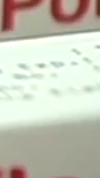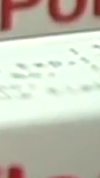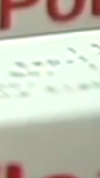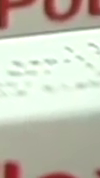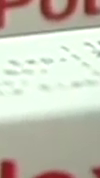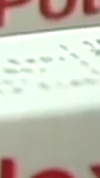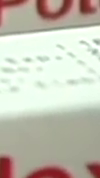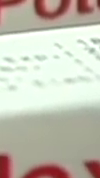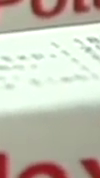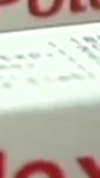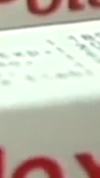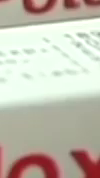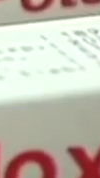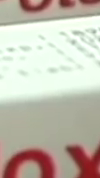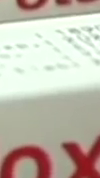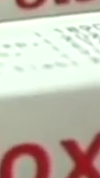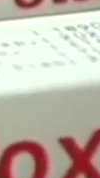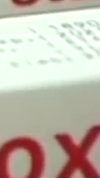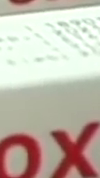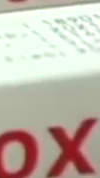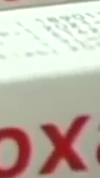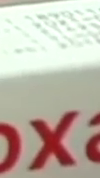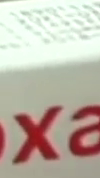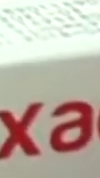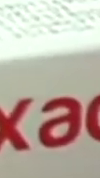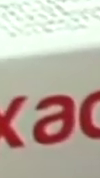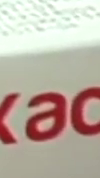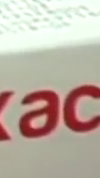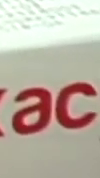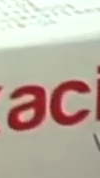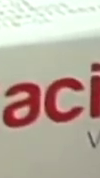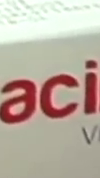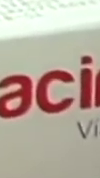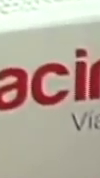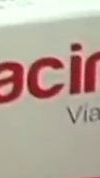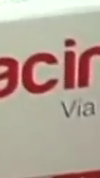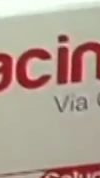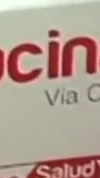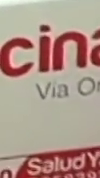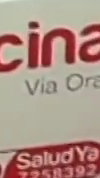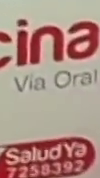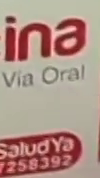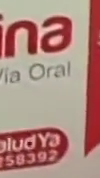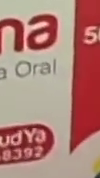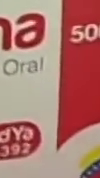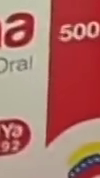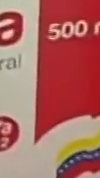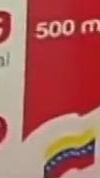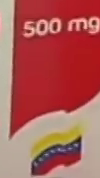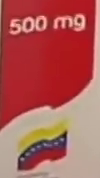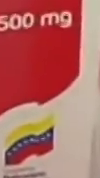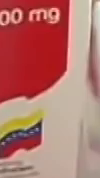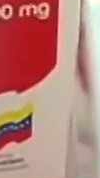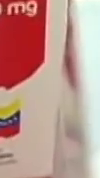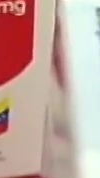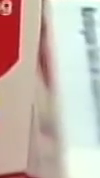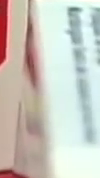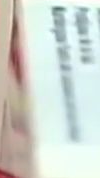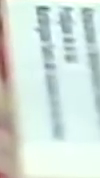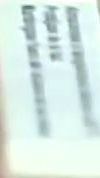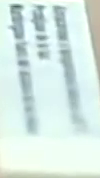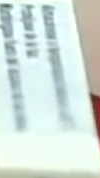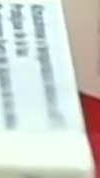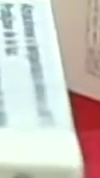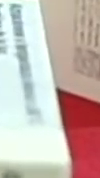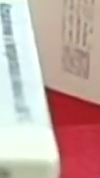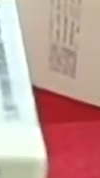de barrio adentro. Así mismo. Tenemos una profunda alianza con los compañeros de la República